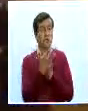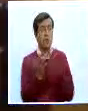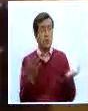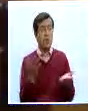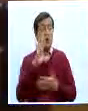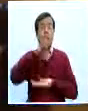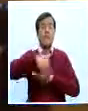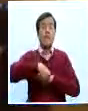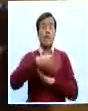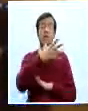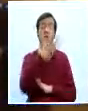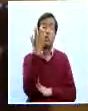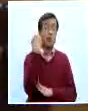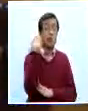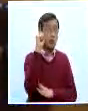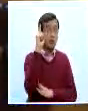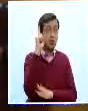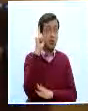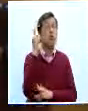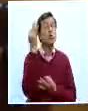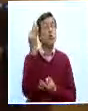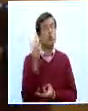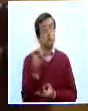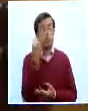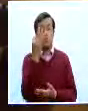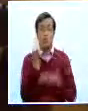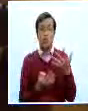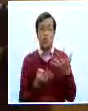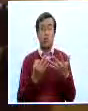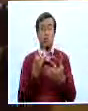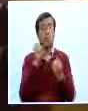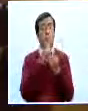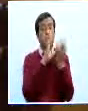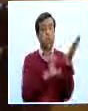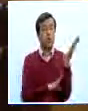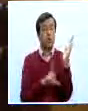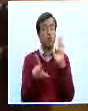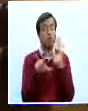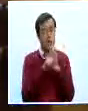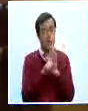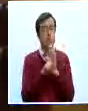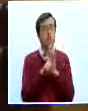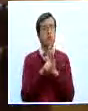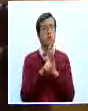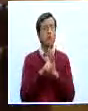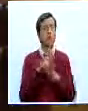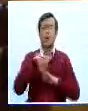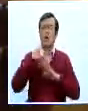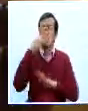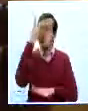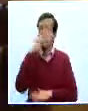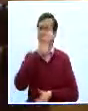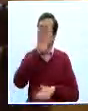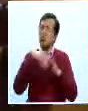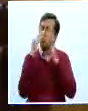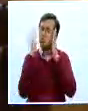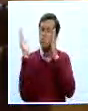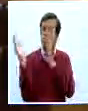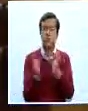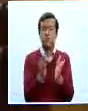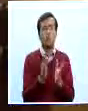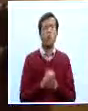tendríamos que sumarle 500 millones más quedaría en neto este proyecto de ley que se suma y se suma para todos porque eso es importante